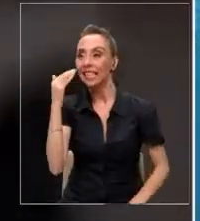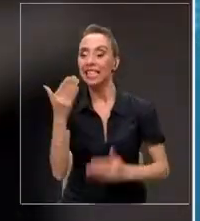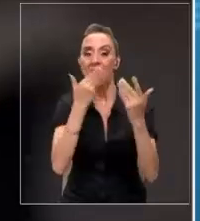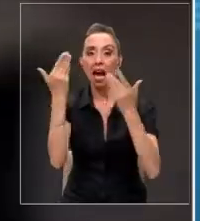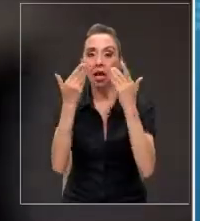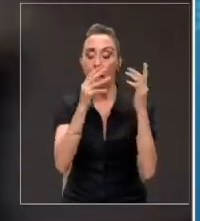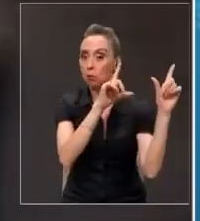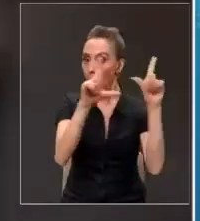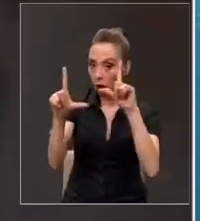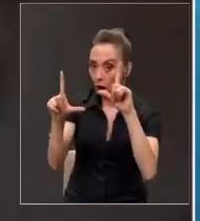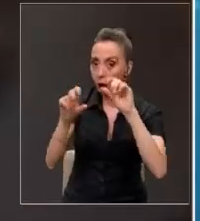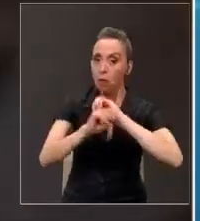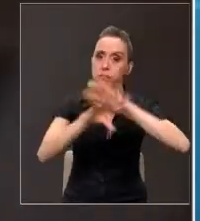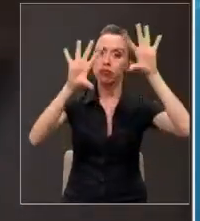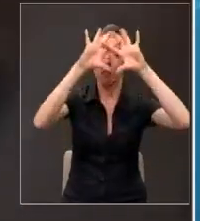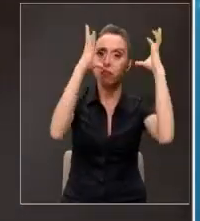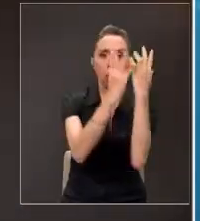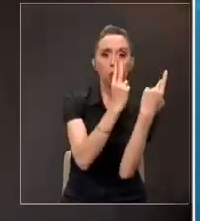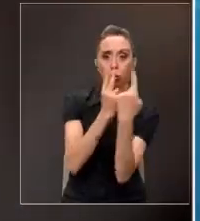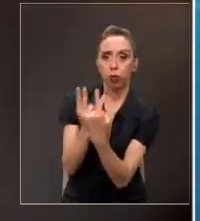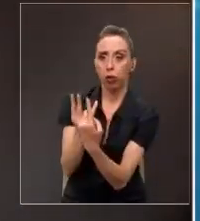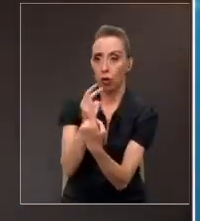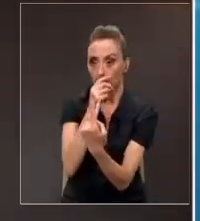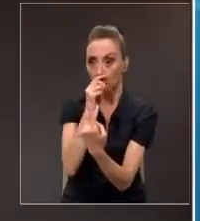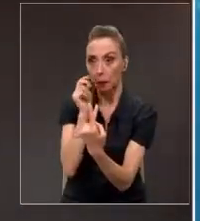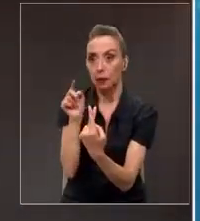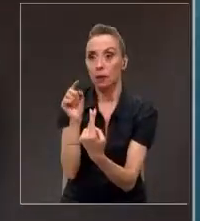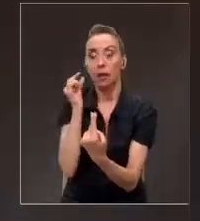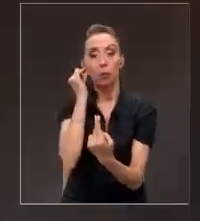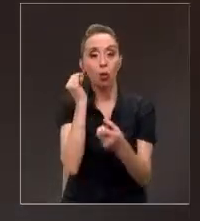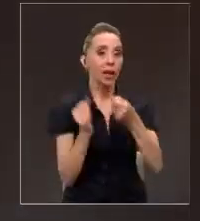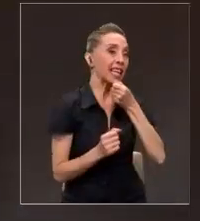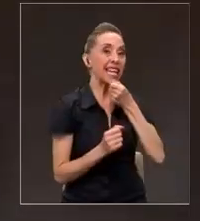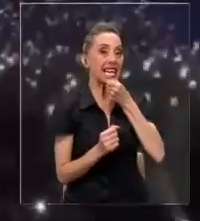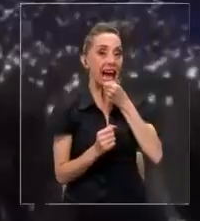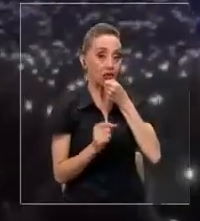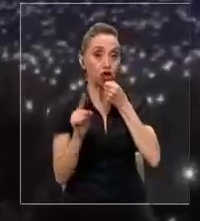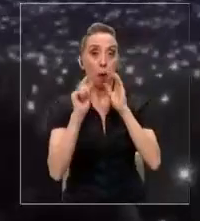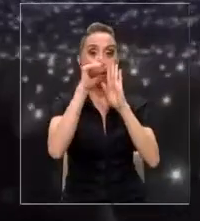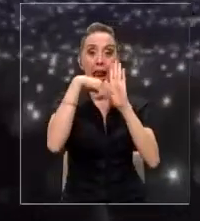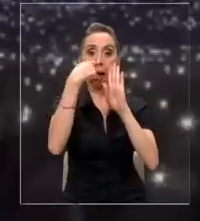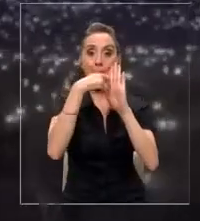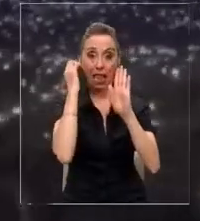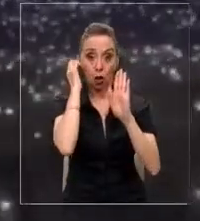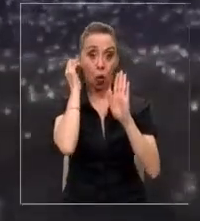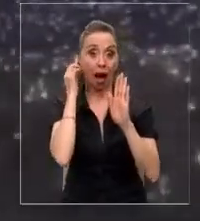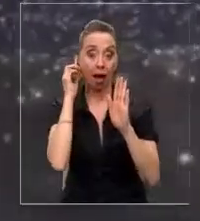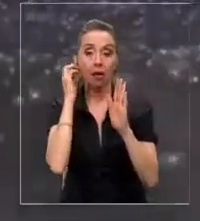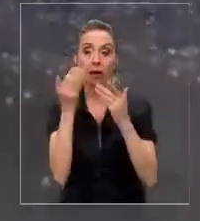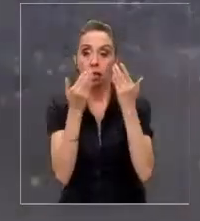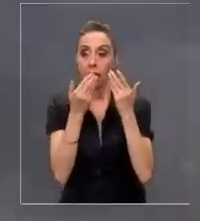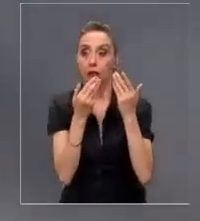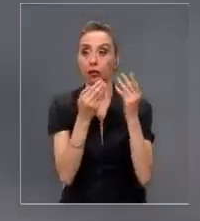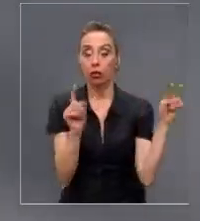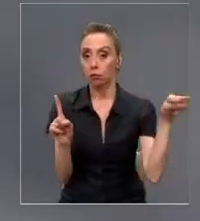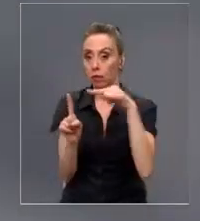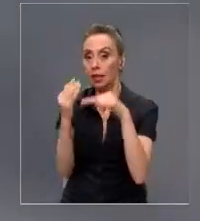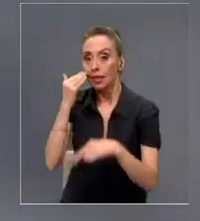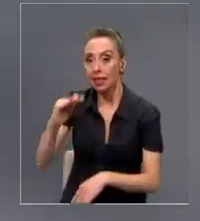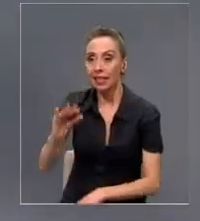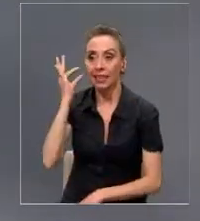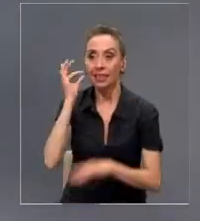incluso impacto, llegó incluso a la consideración de la propia cantante original de este tema en una película, y hoy esta niña